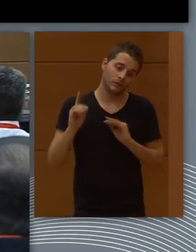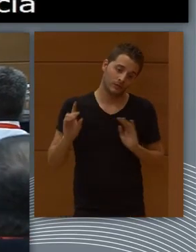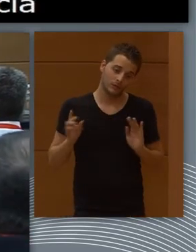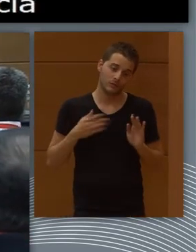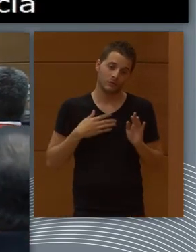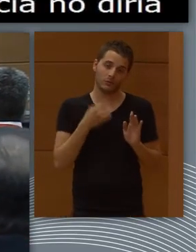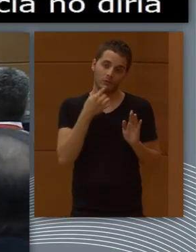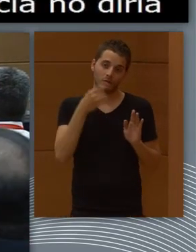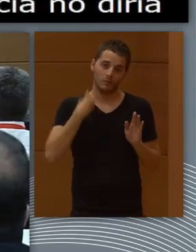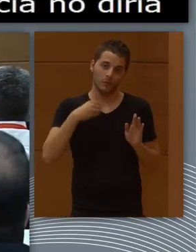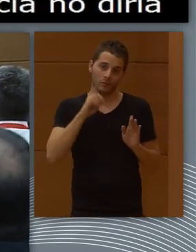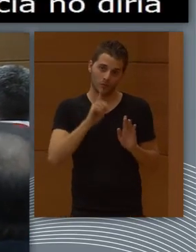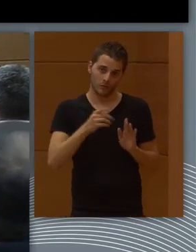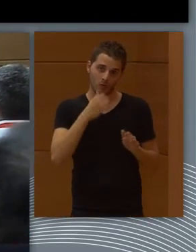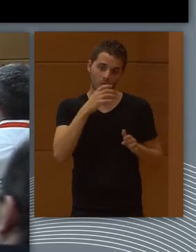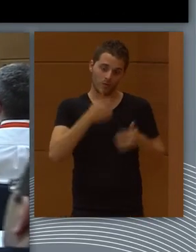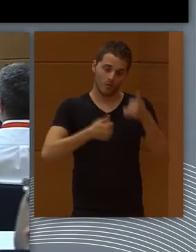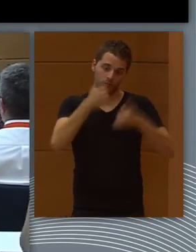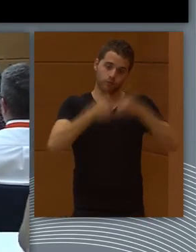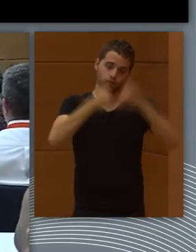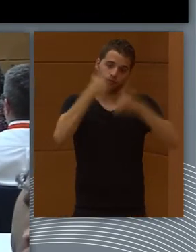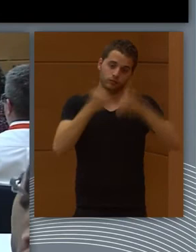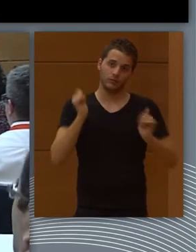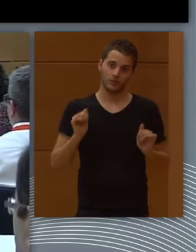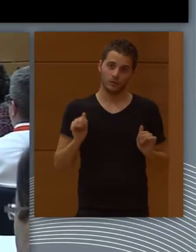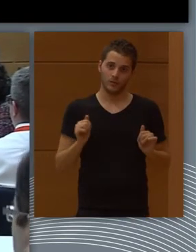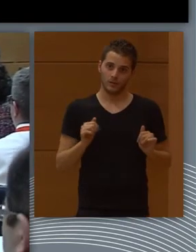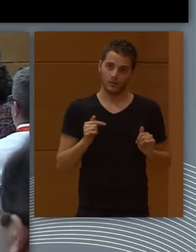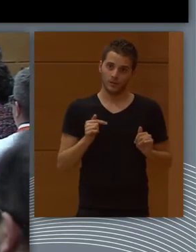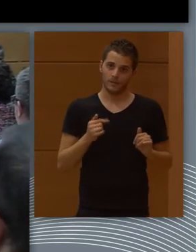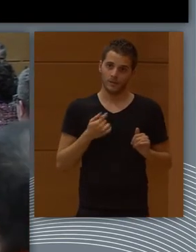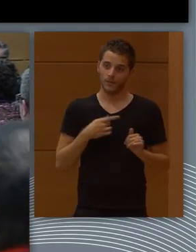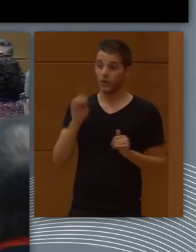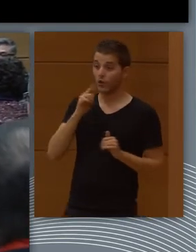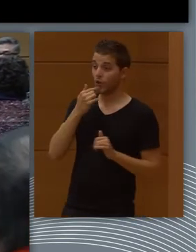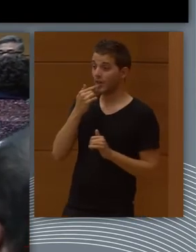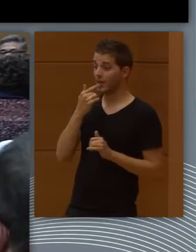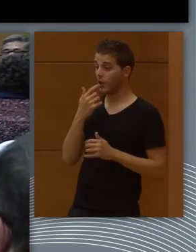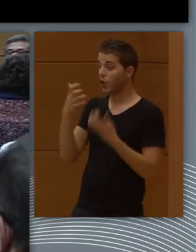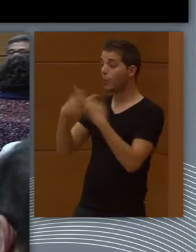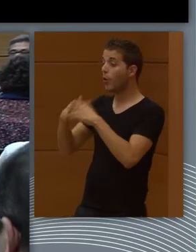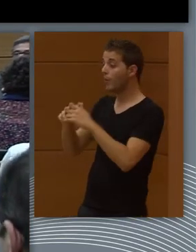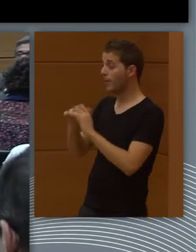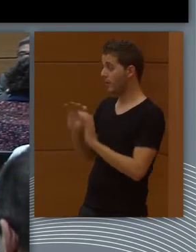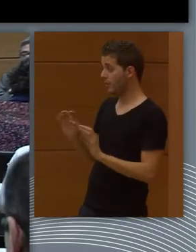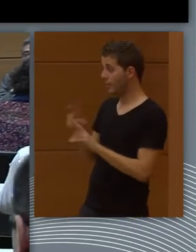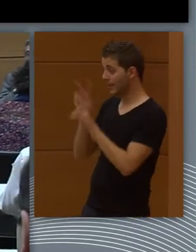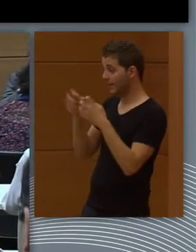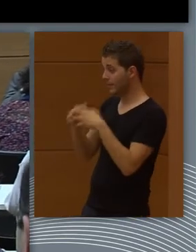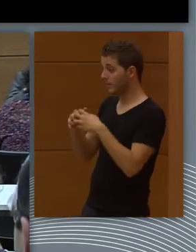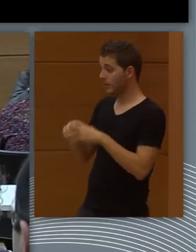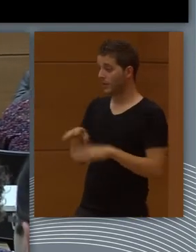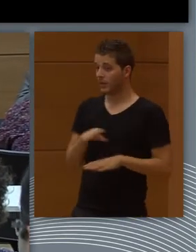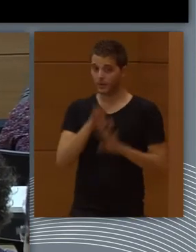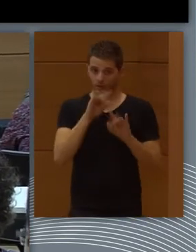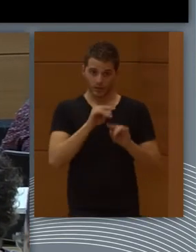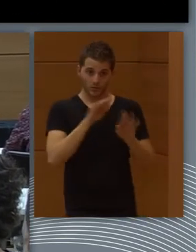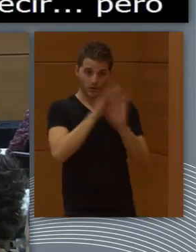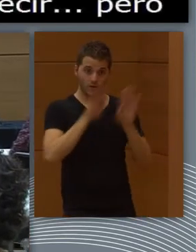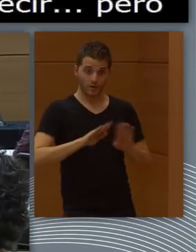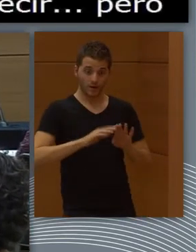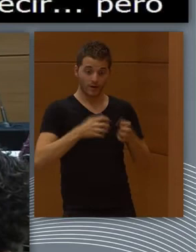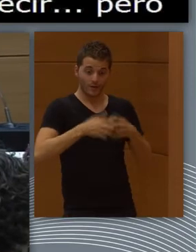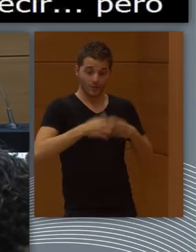no hay mucha y muchísima. Es decir, digo como operador. Bueno, pero al final el producto que nosotros